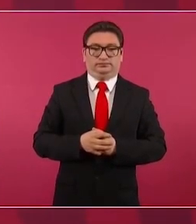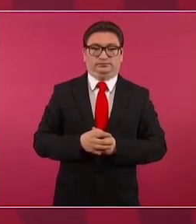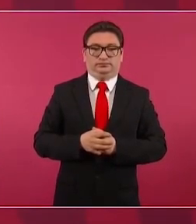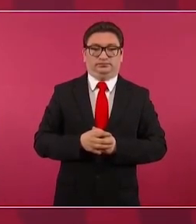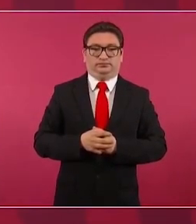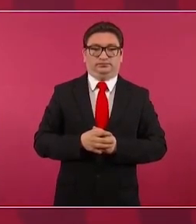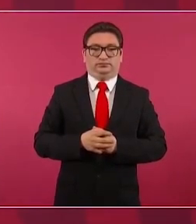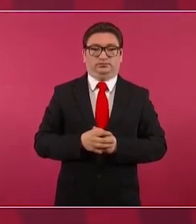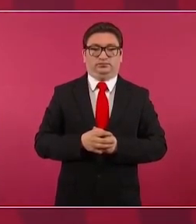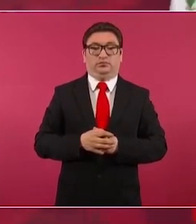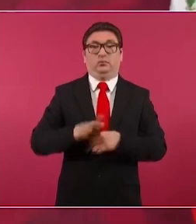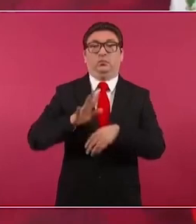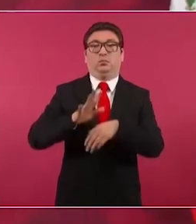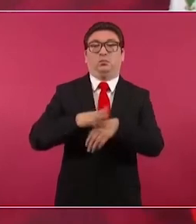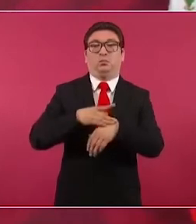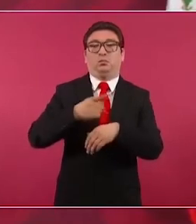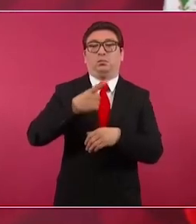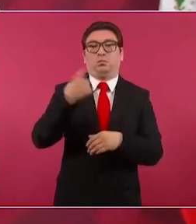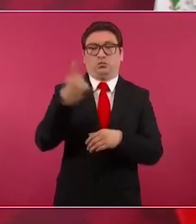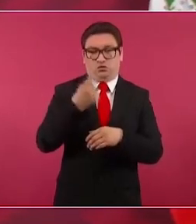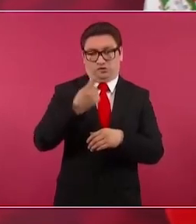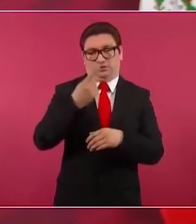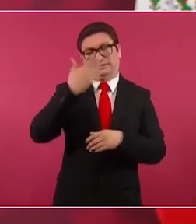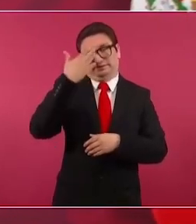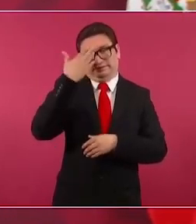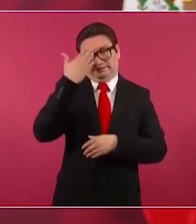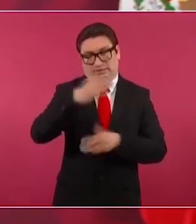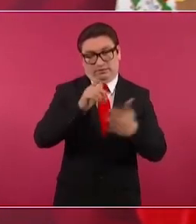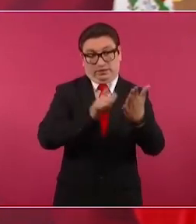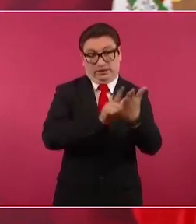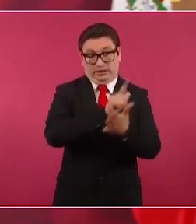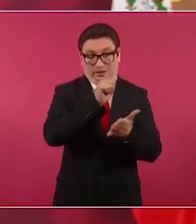porque devolución legalmente sí